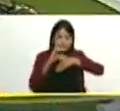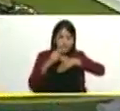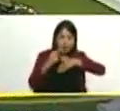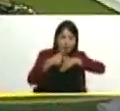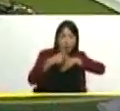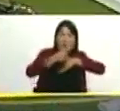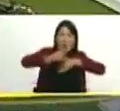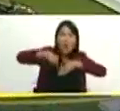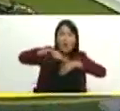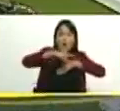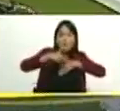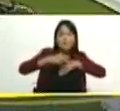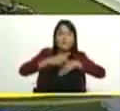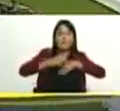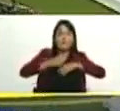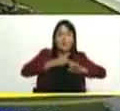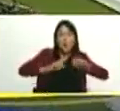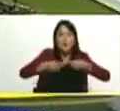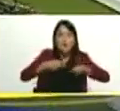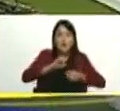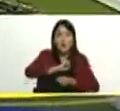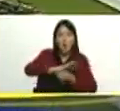enfrentar la pandemia?